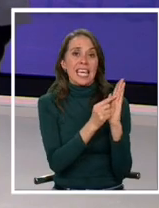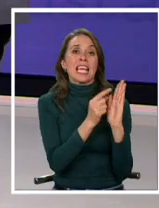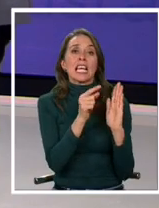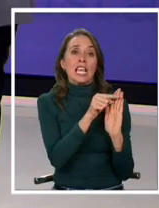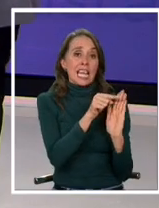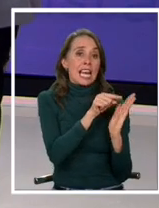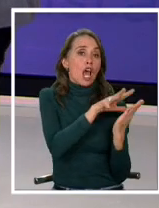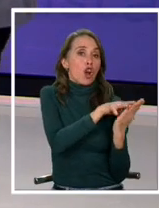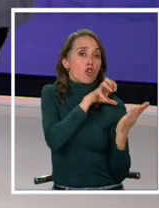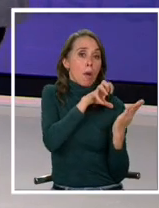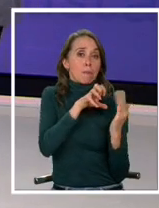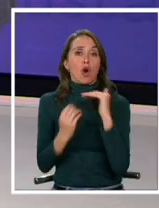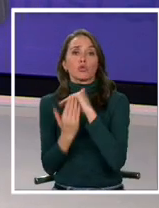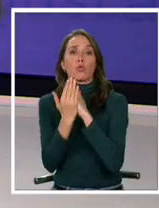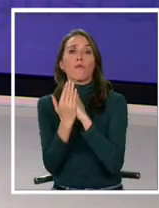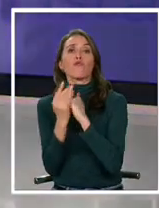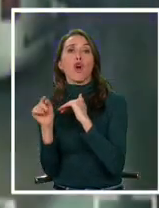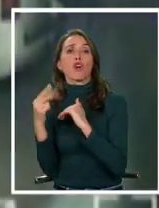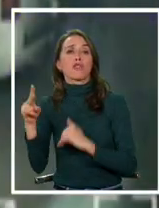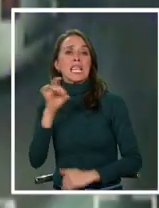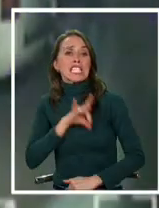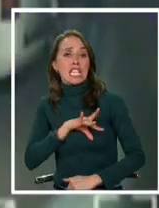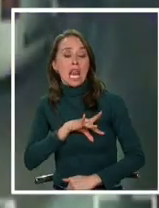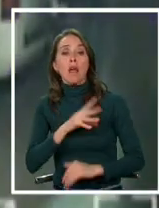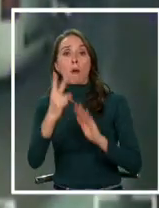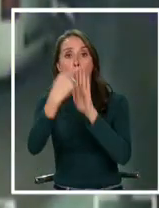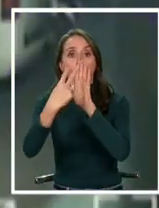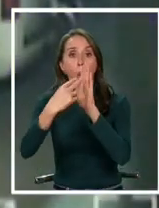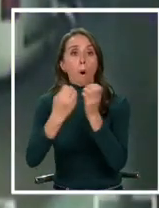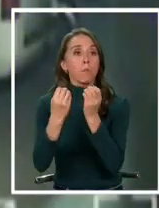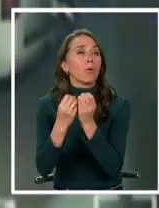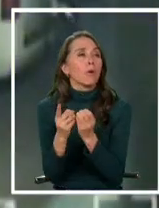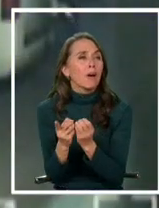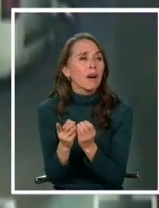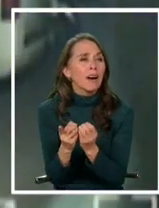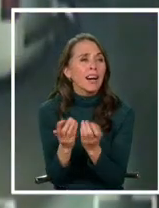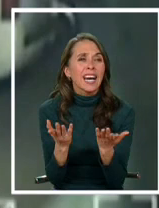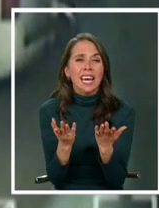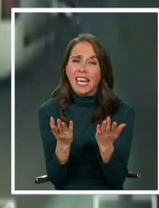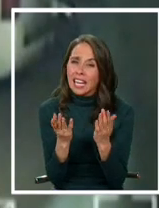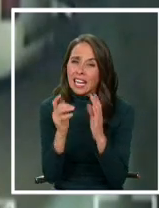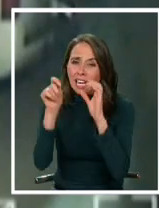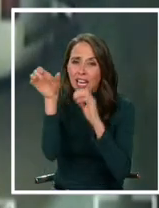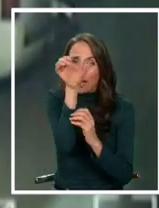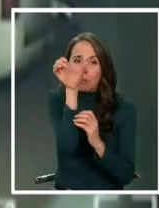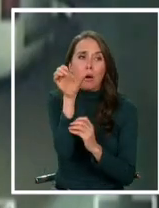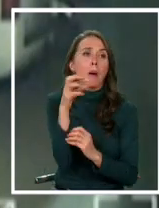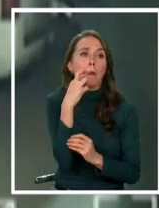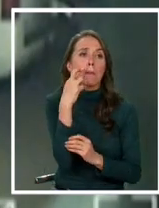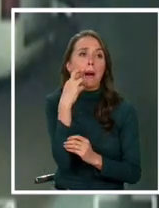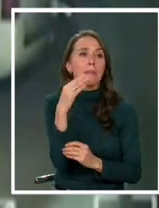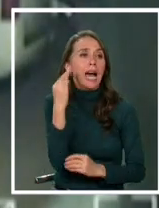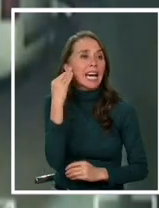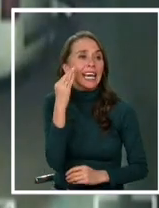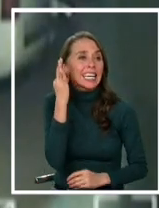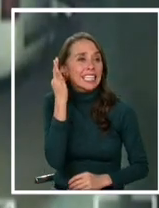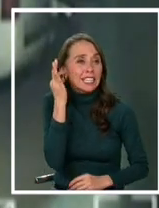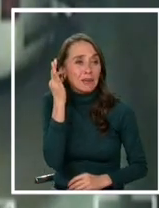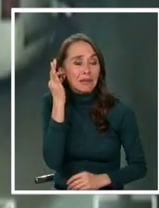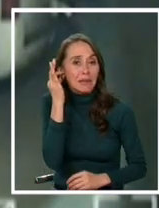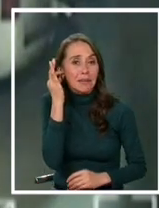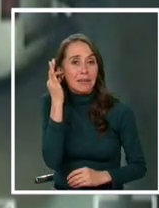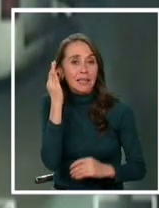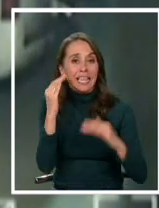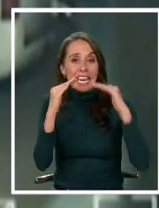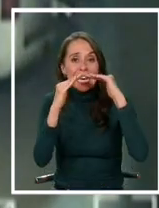un chileno Mira esto es una esto lo lo graba y lo publica el padre de la niña de la joven que